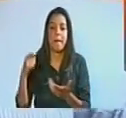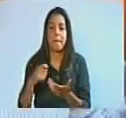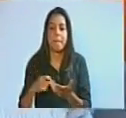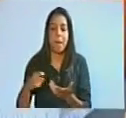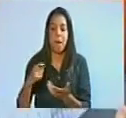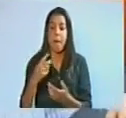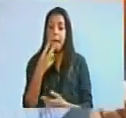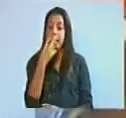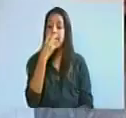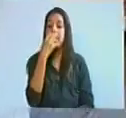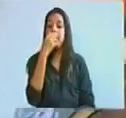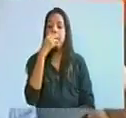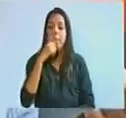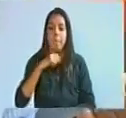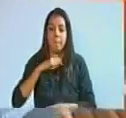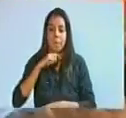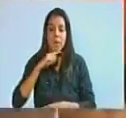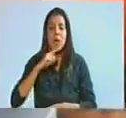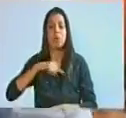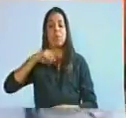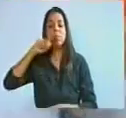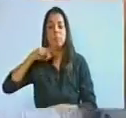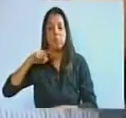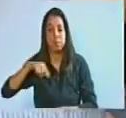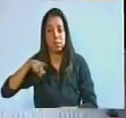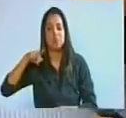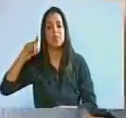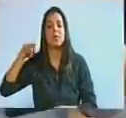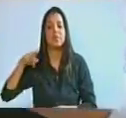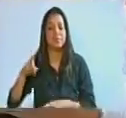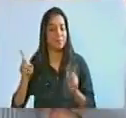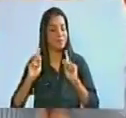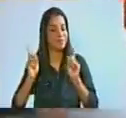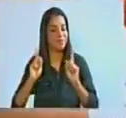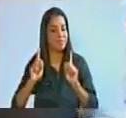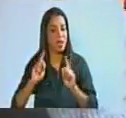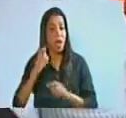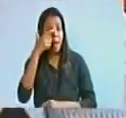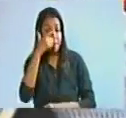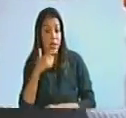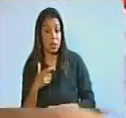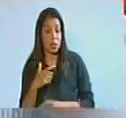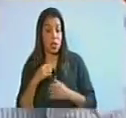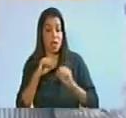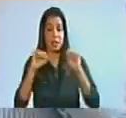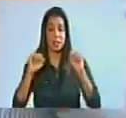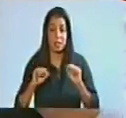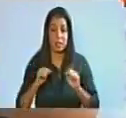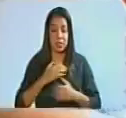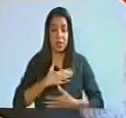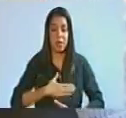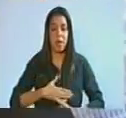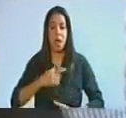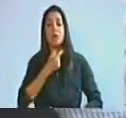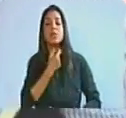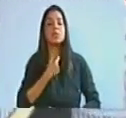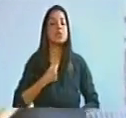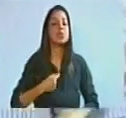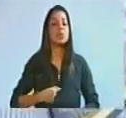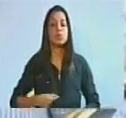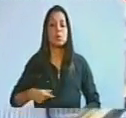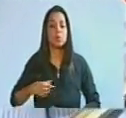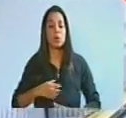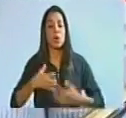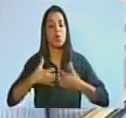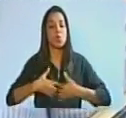nada más. Es como el ser humano. Tú tienes que hacer que coma, que le produzca todo su sistema, sistema digestivo, respiratorio,